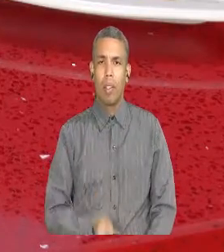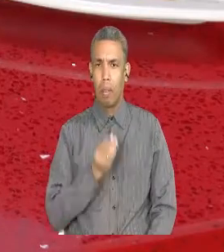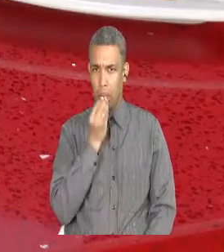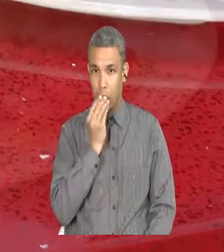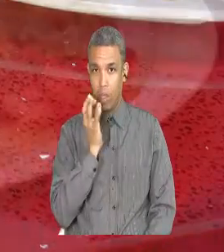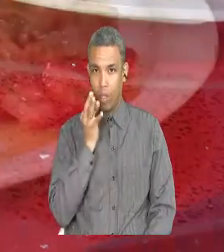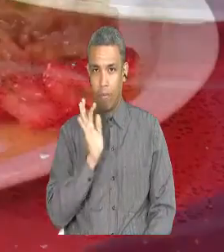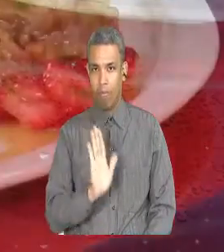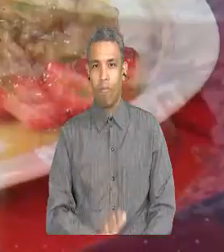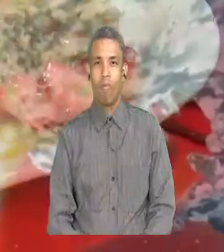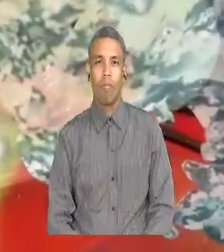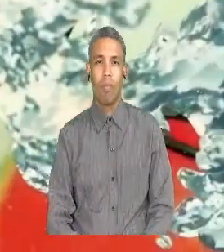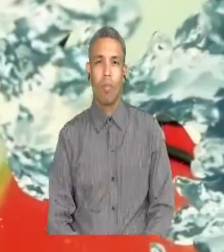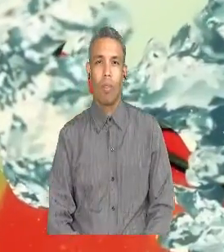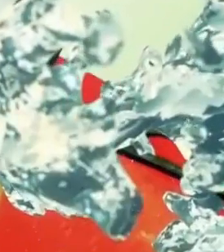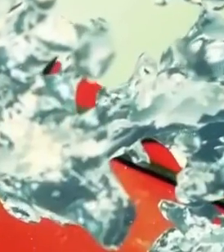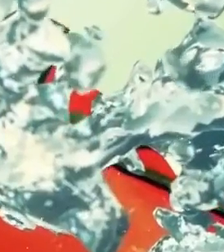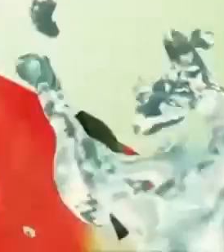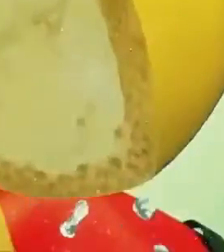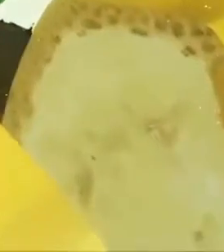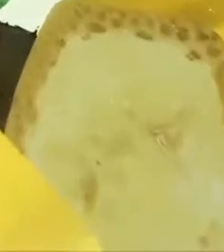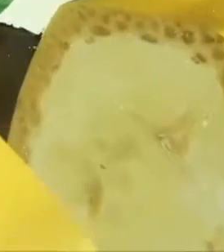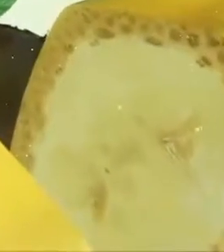de Boca. A Pedir de Boca.